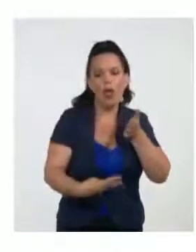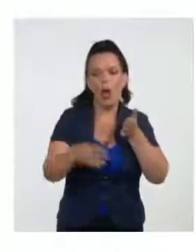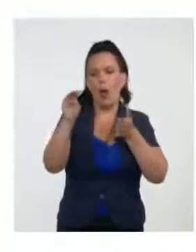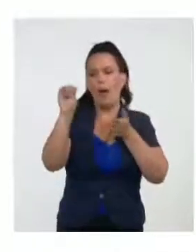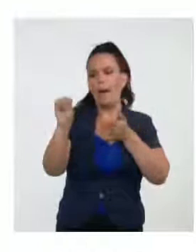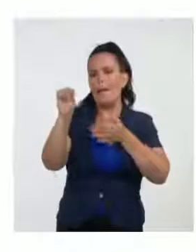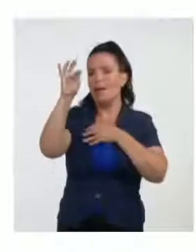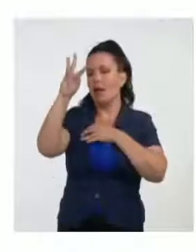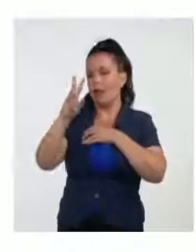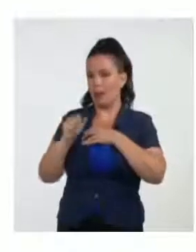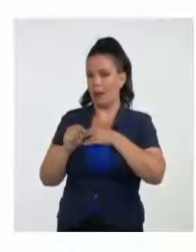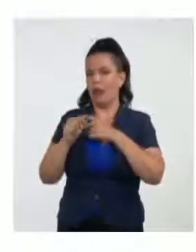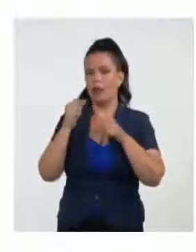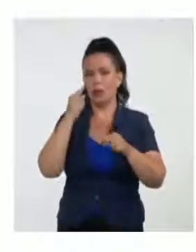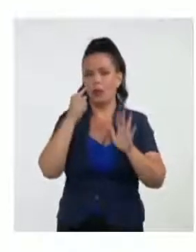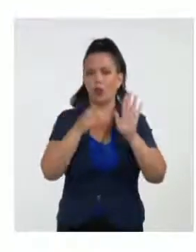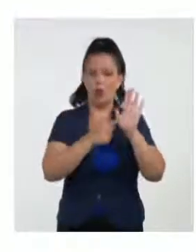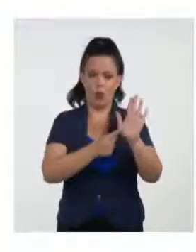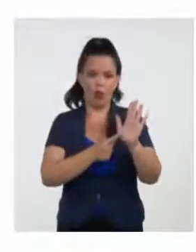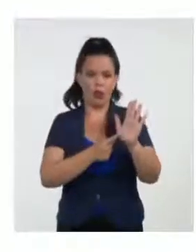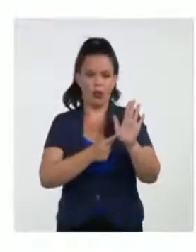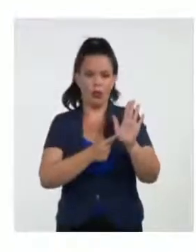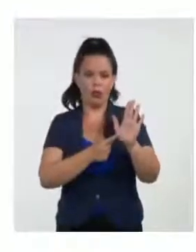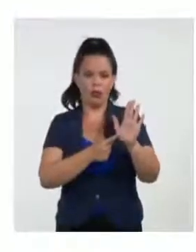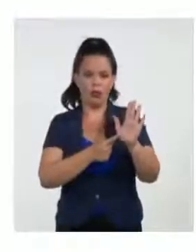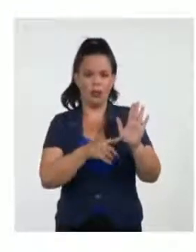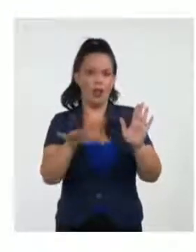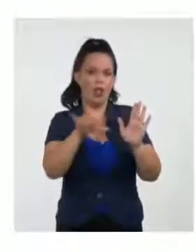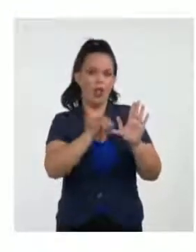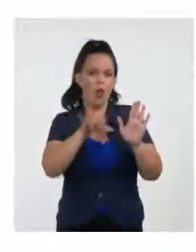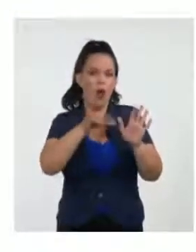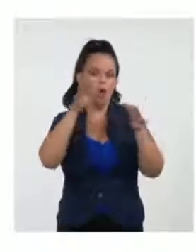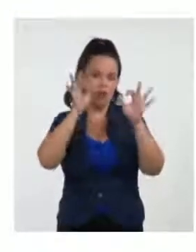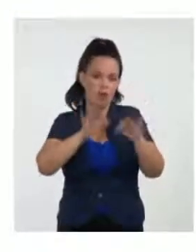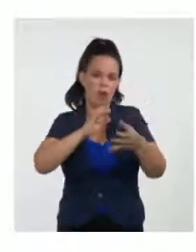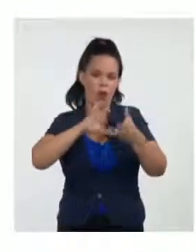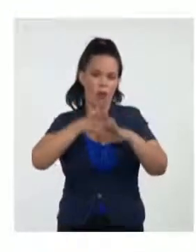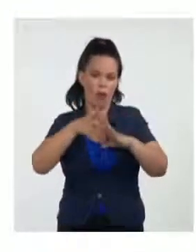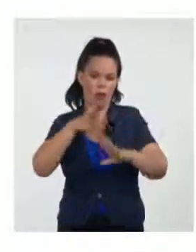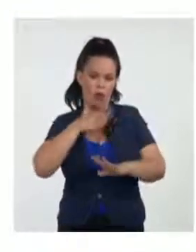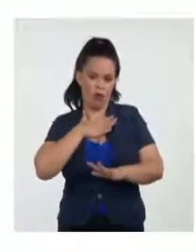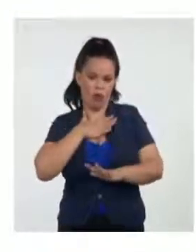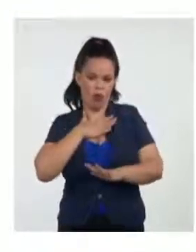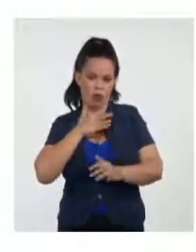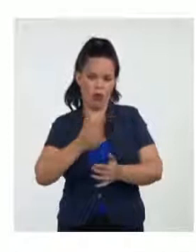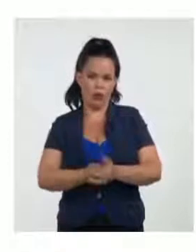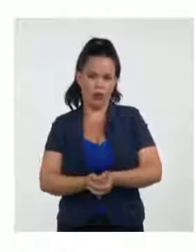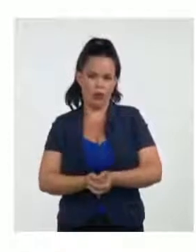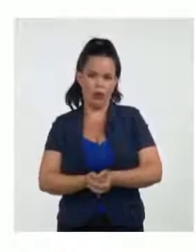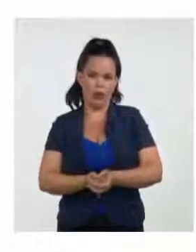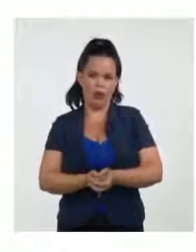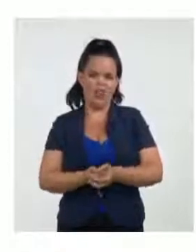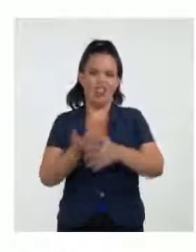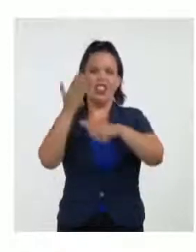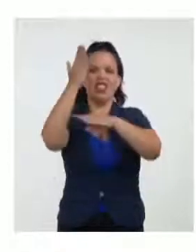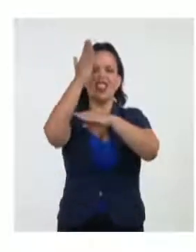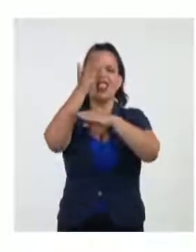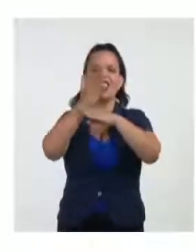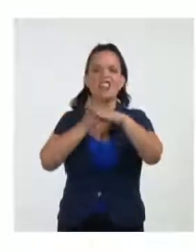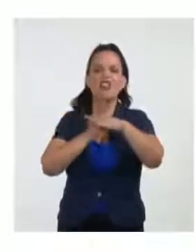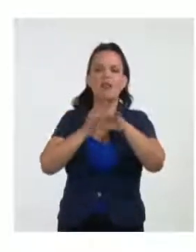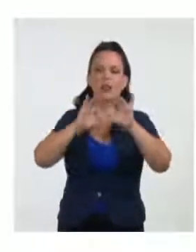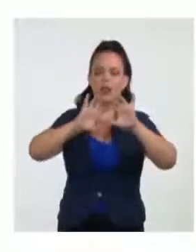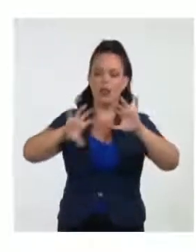hacen estas suposiciones que nosotros tomamos en cuenta, que es dividir a toda la población